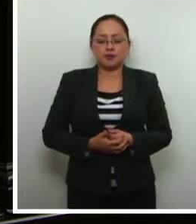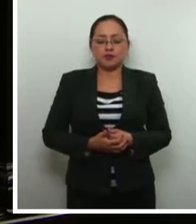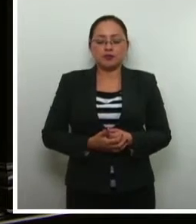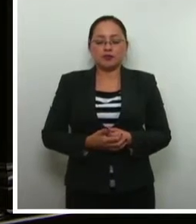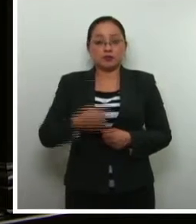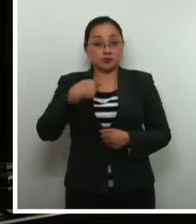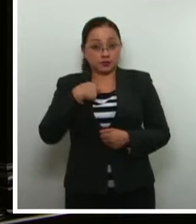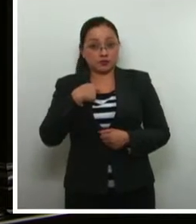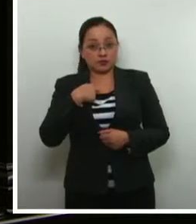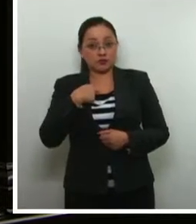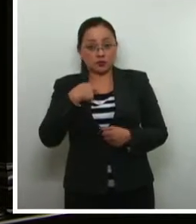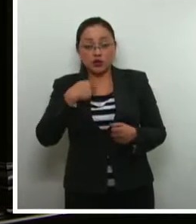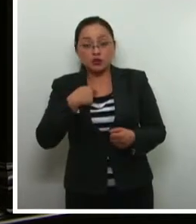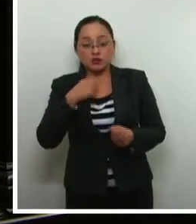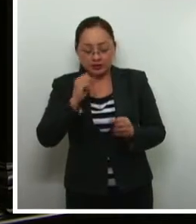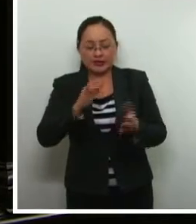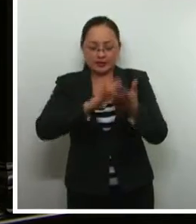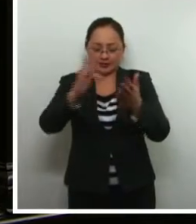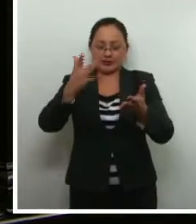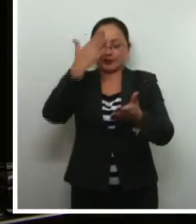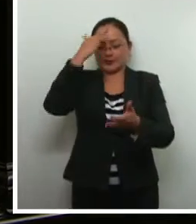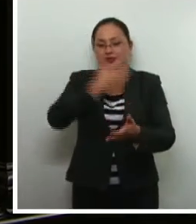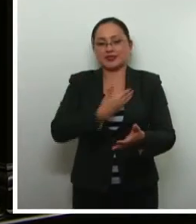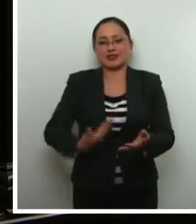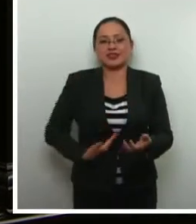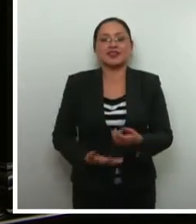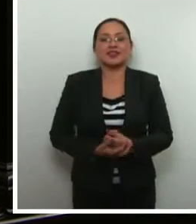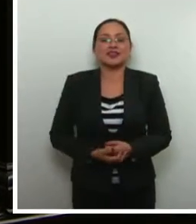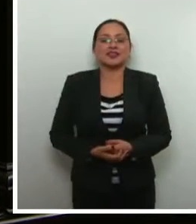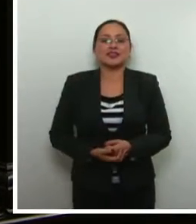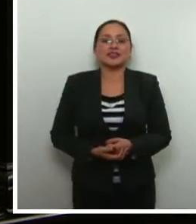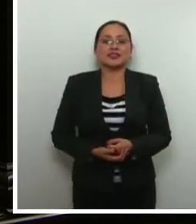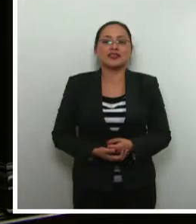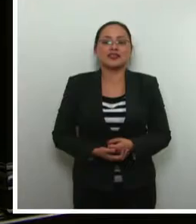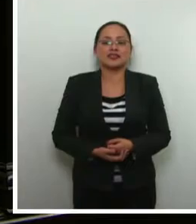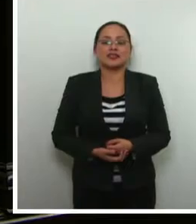¿Yo? Sí, tiene usted la palabra. Gracias, señor presidente.